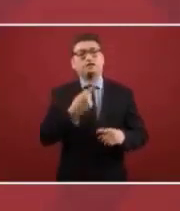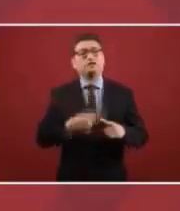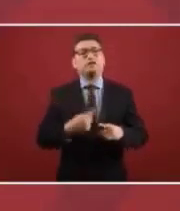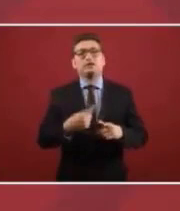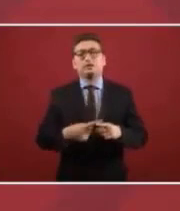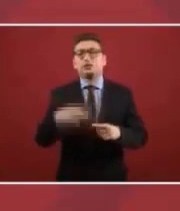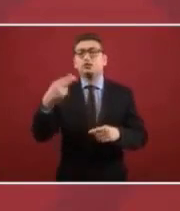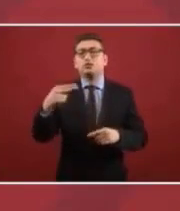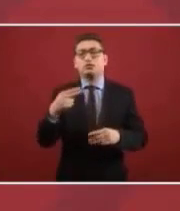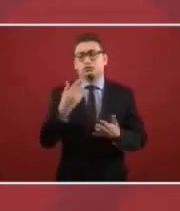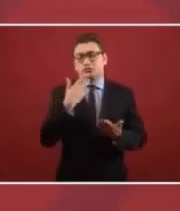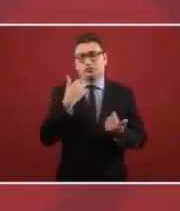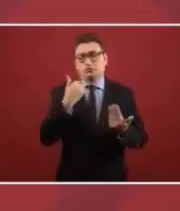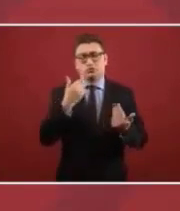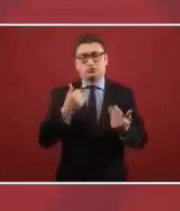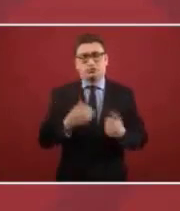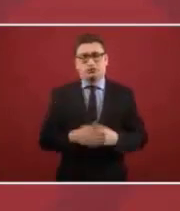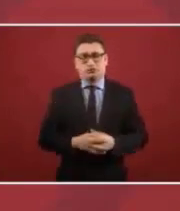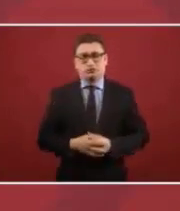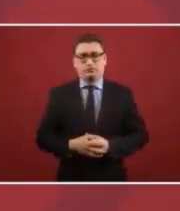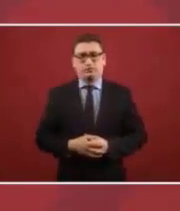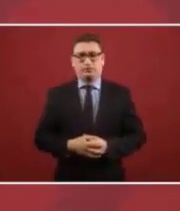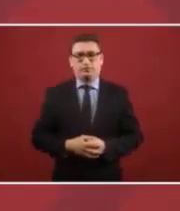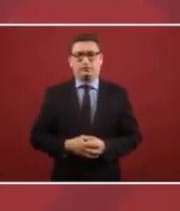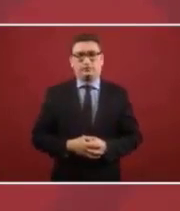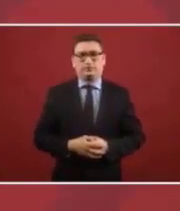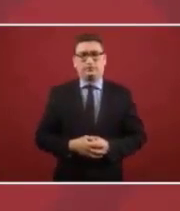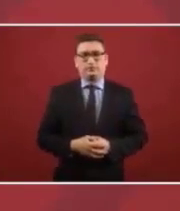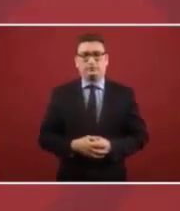para si trae